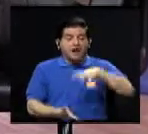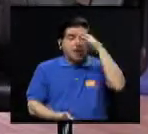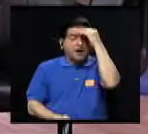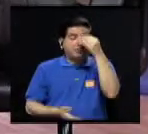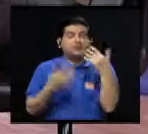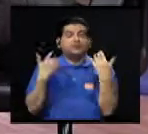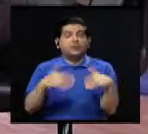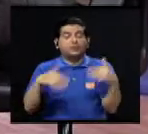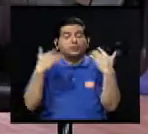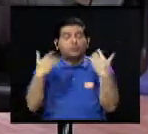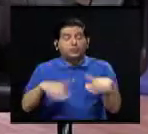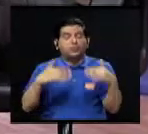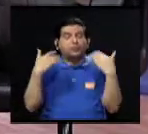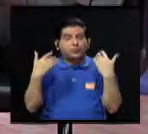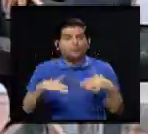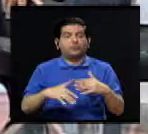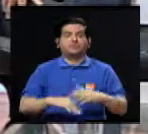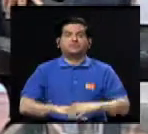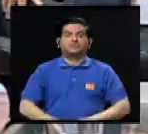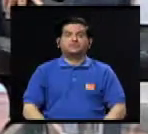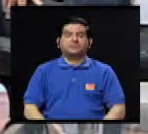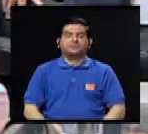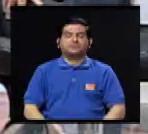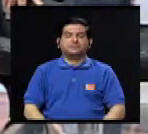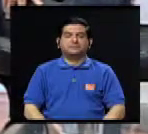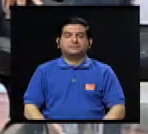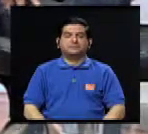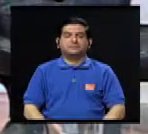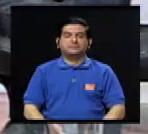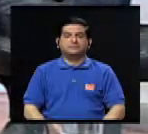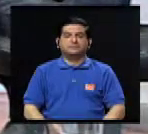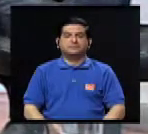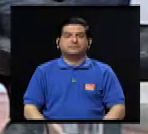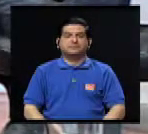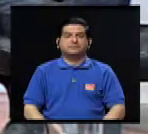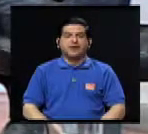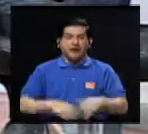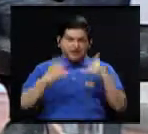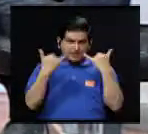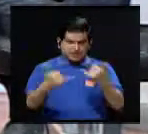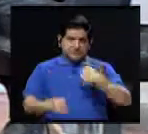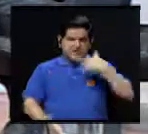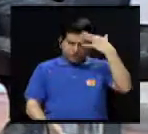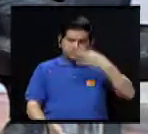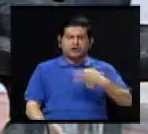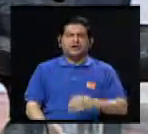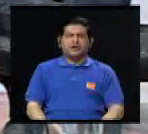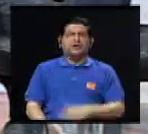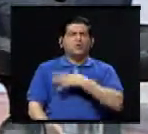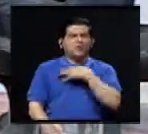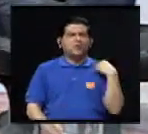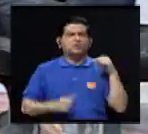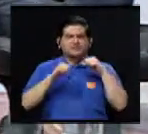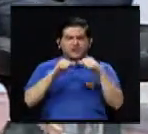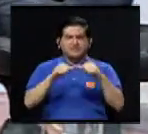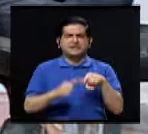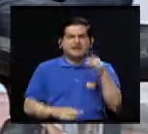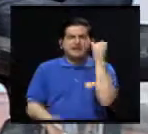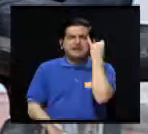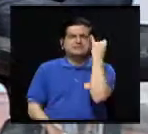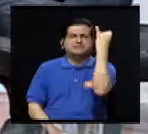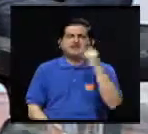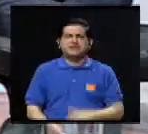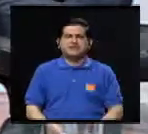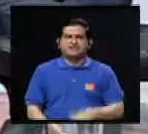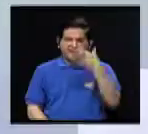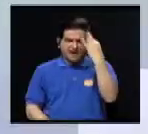aprendido muchísimo, muchísimo con ella, tanto de que ya yo creo que me gustaría seguir como en esta línea.